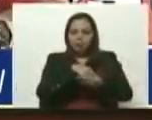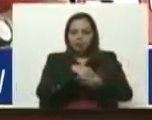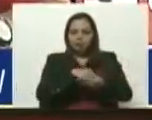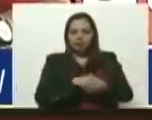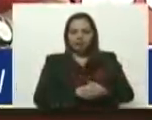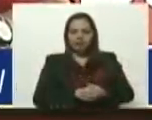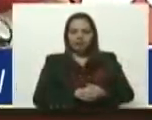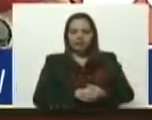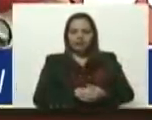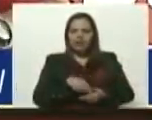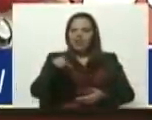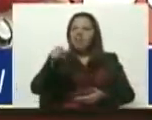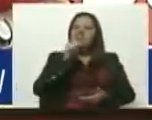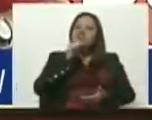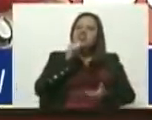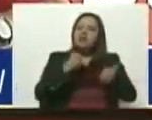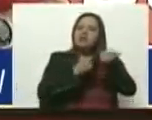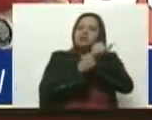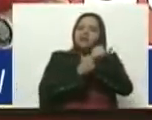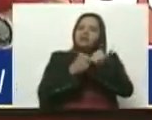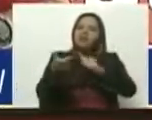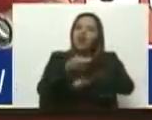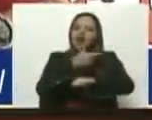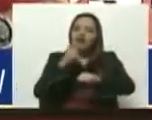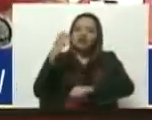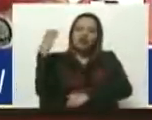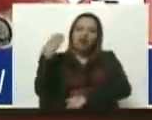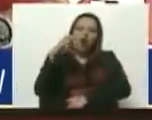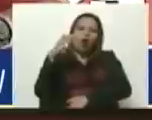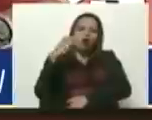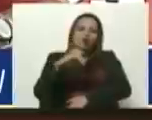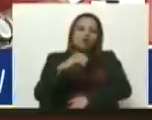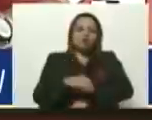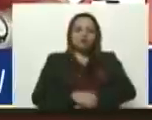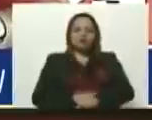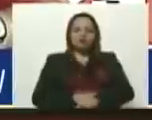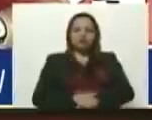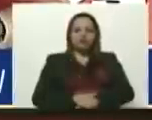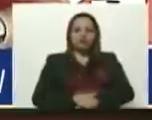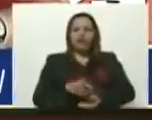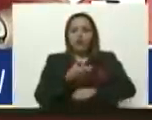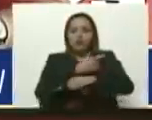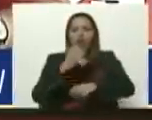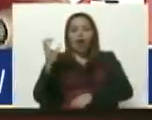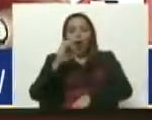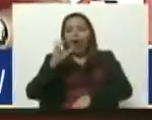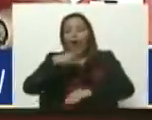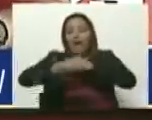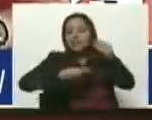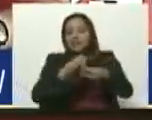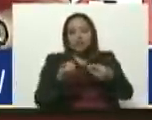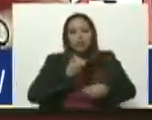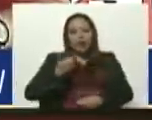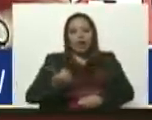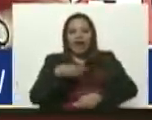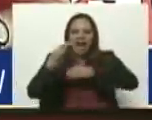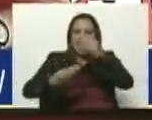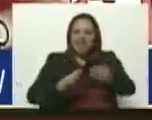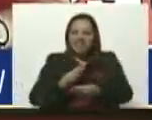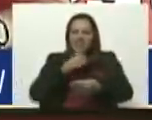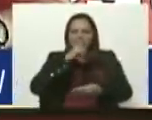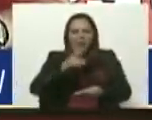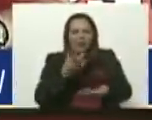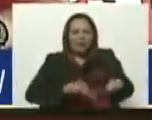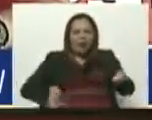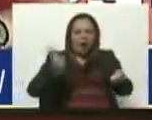colombia el gobierno colombiano haciendo lo que saben hacer crear terror exportar